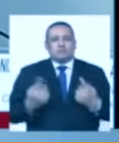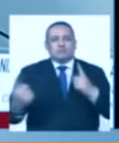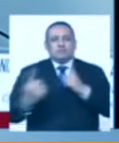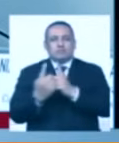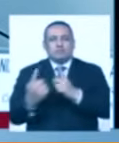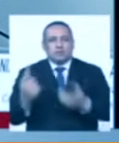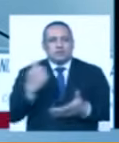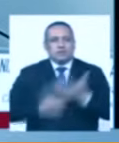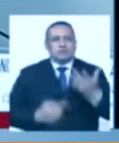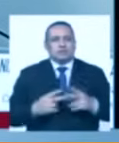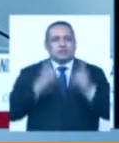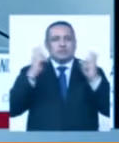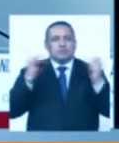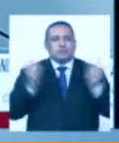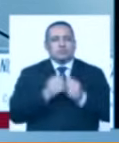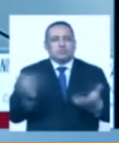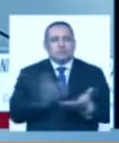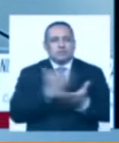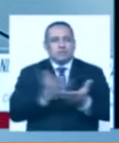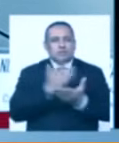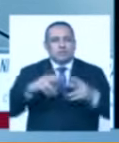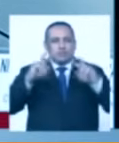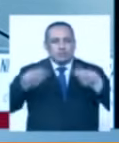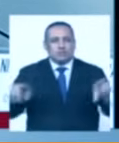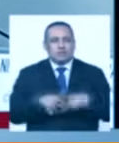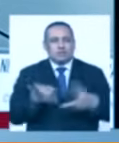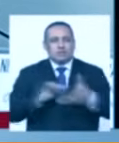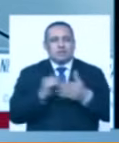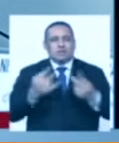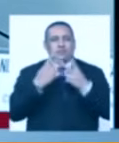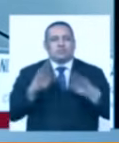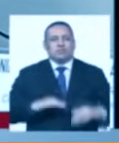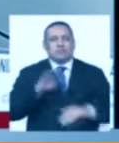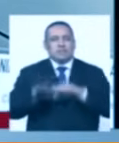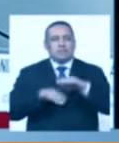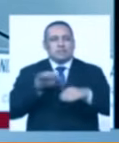carpeta fiscal que además está en una etapa que tiene control judicial?